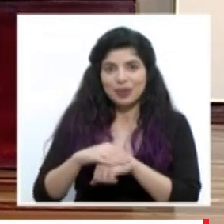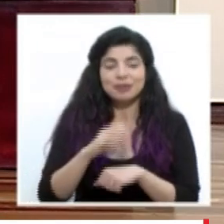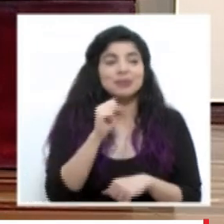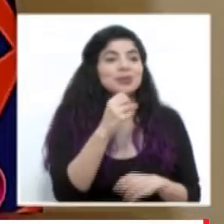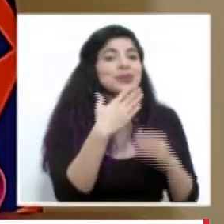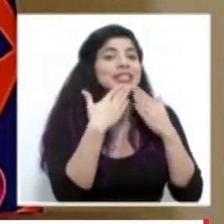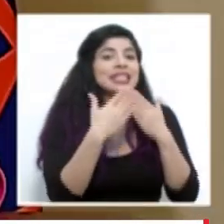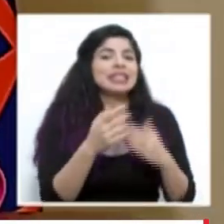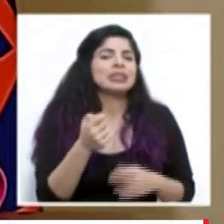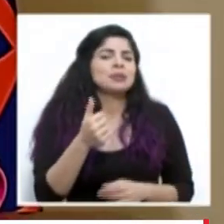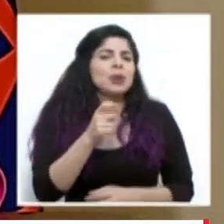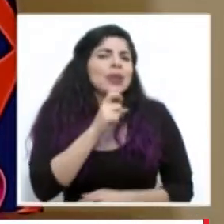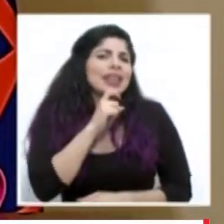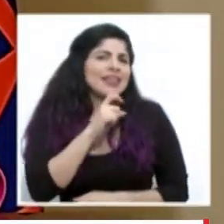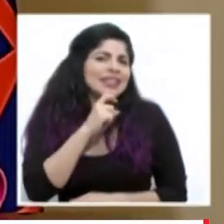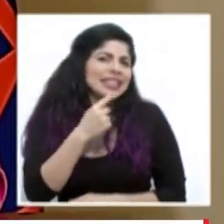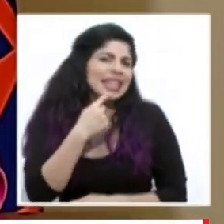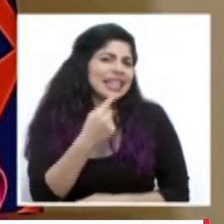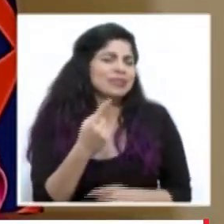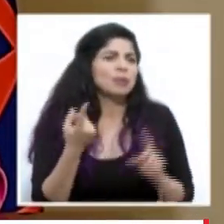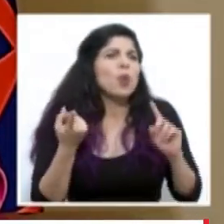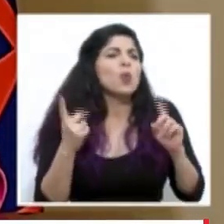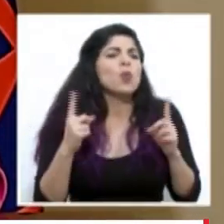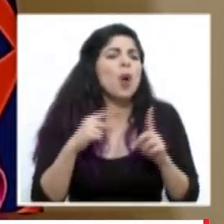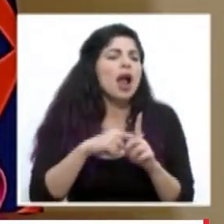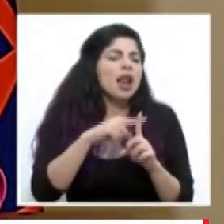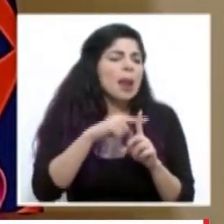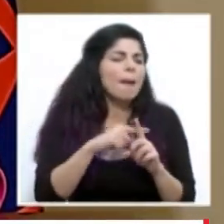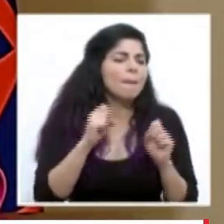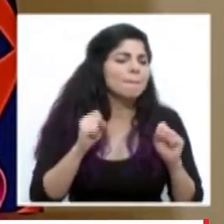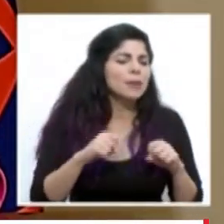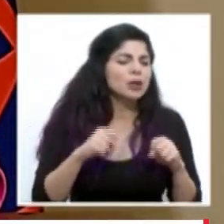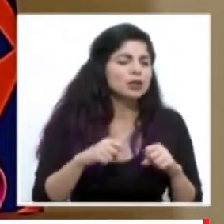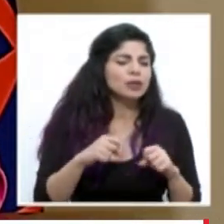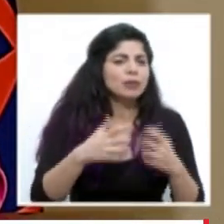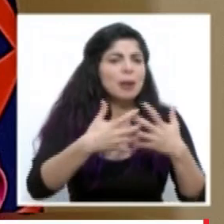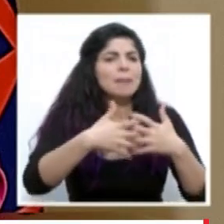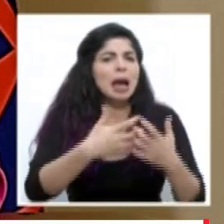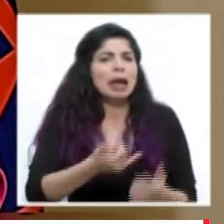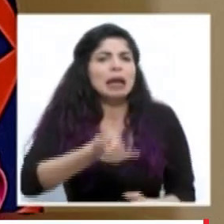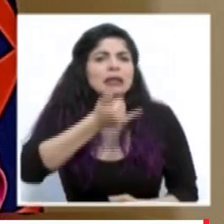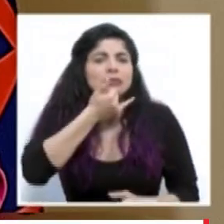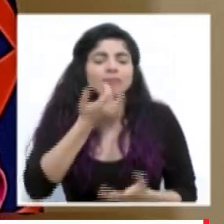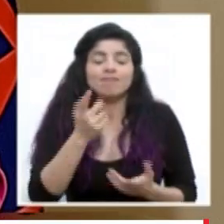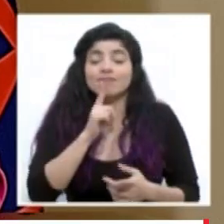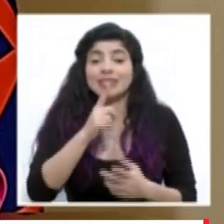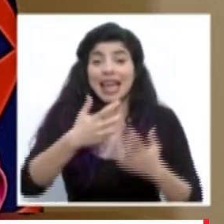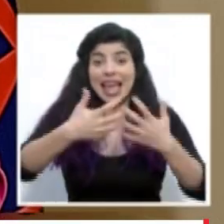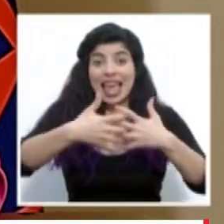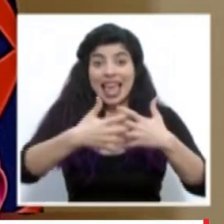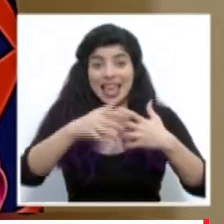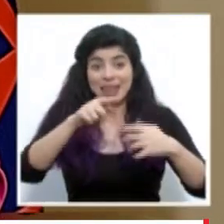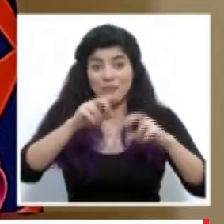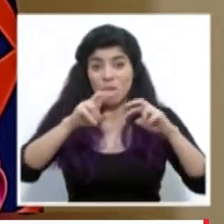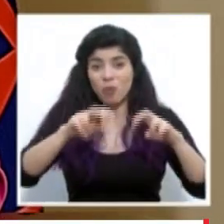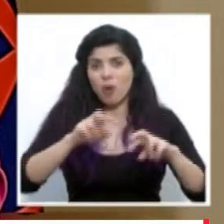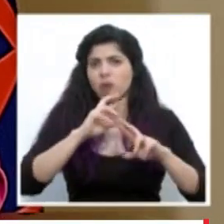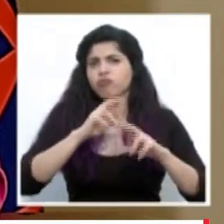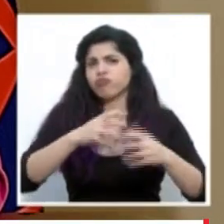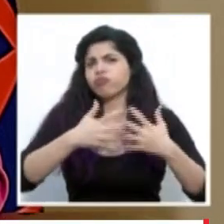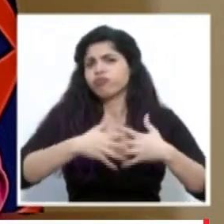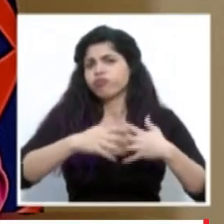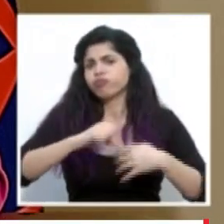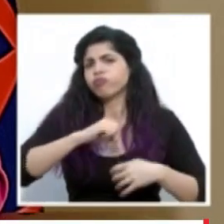muchas gracias. Es un poco difícil decirte cuál es la probabilidad del equipo falle. O sea, normalmente los equipos analizadores tienen muy buen